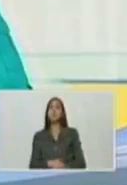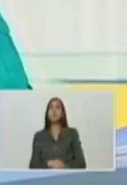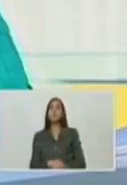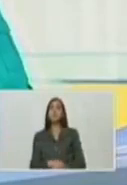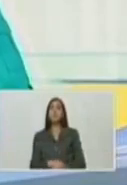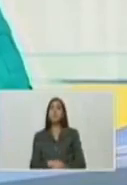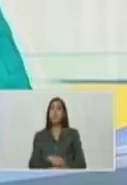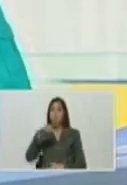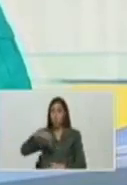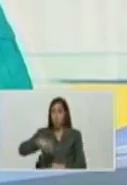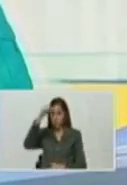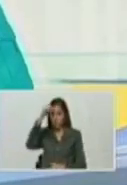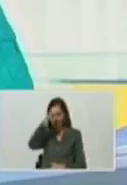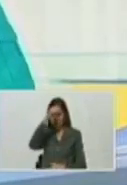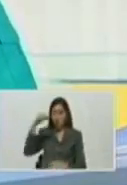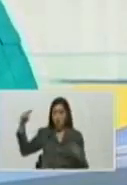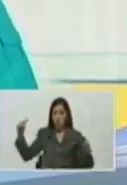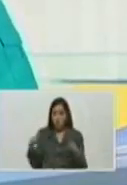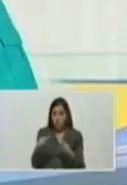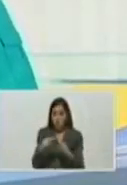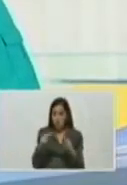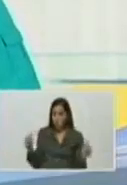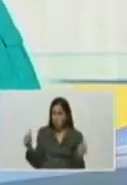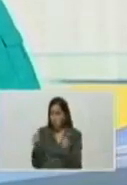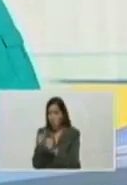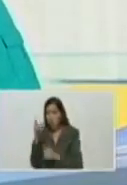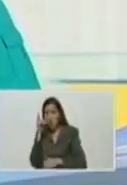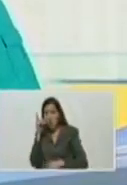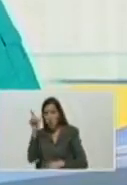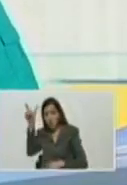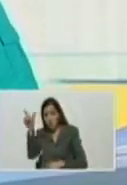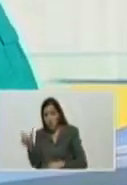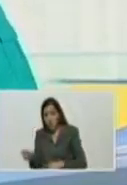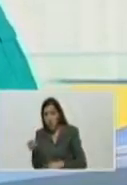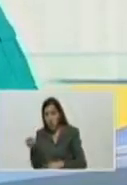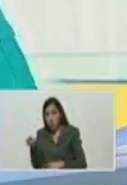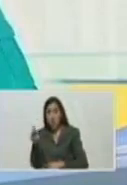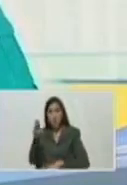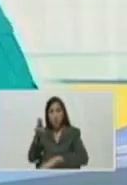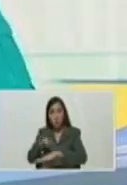hoy domingo, aquí está la vicepresidenta ejecutiva, doctora